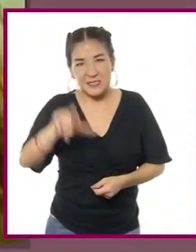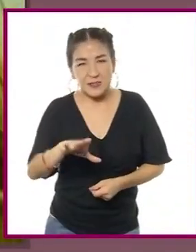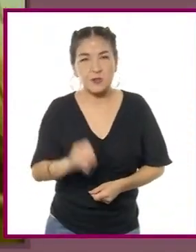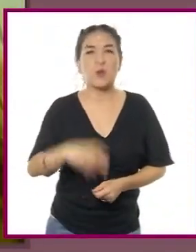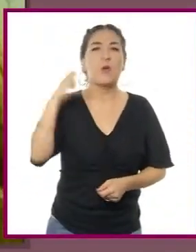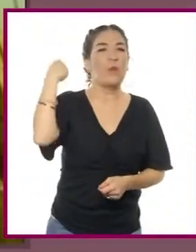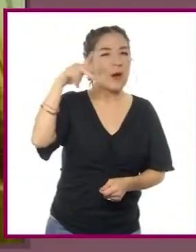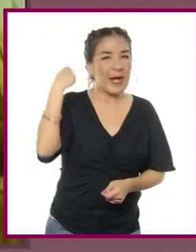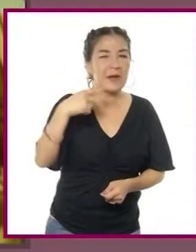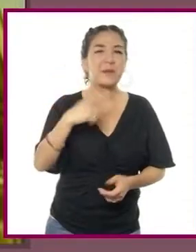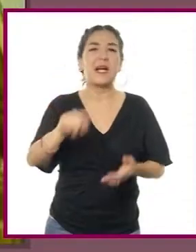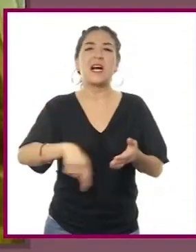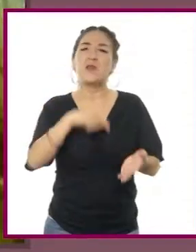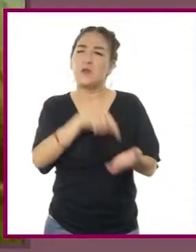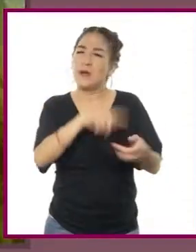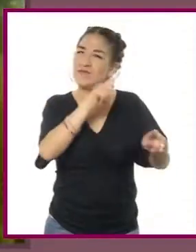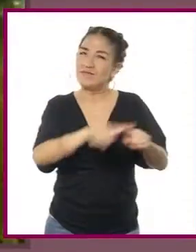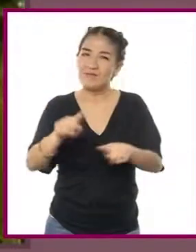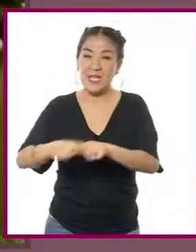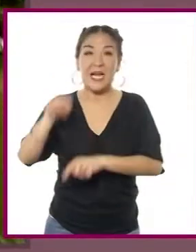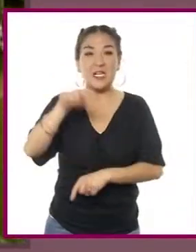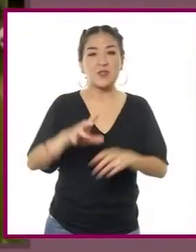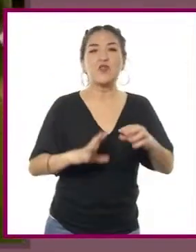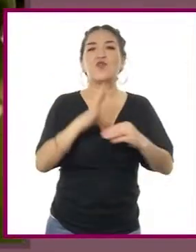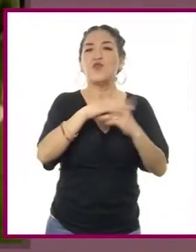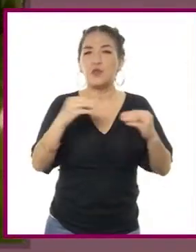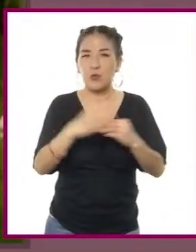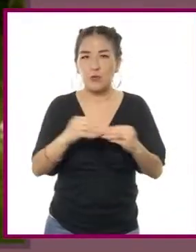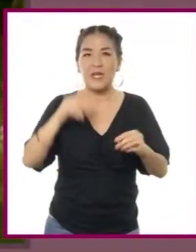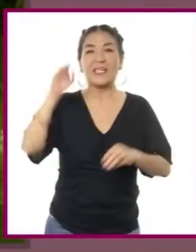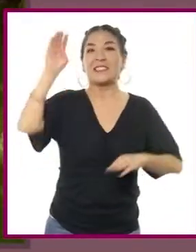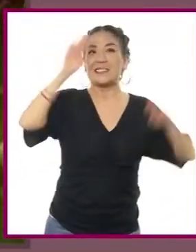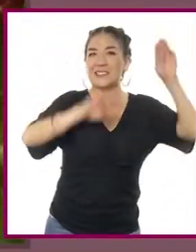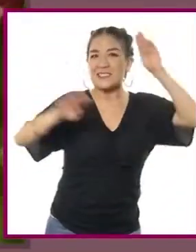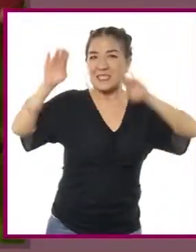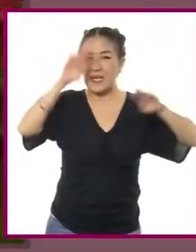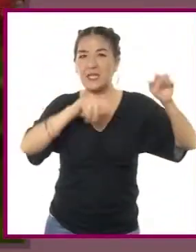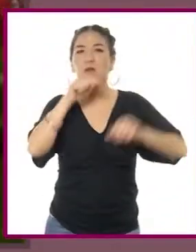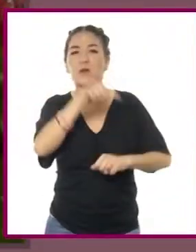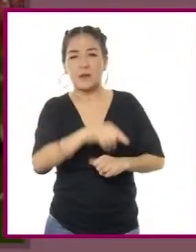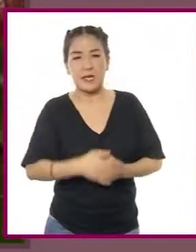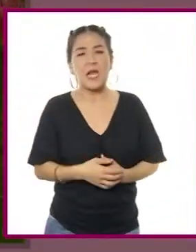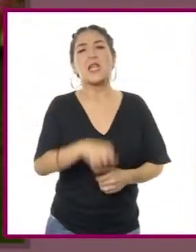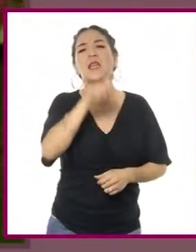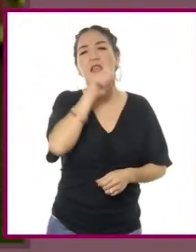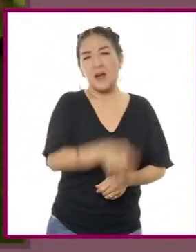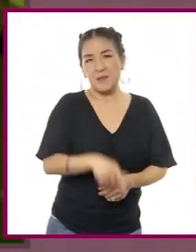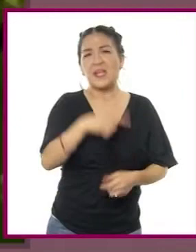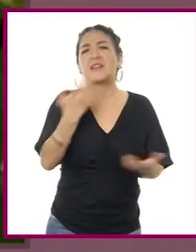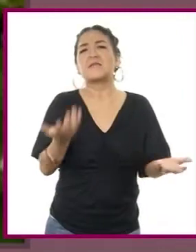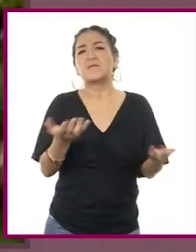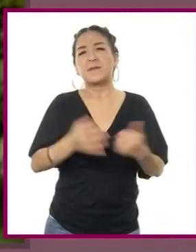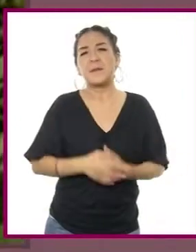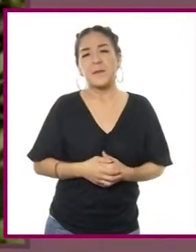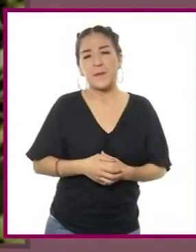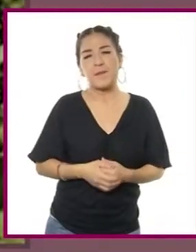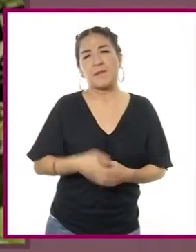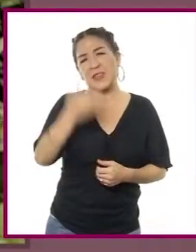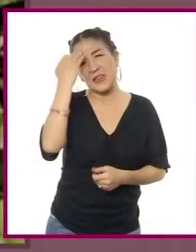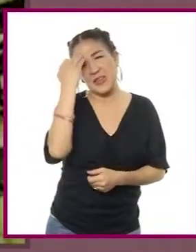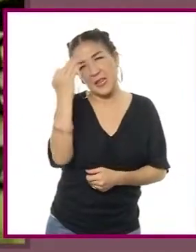otros lugares. Frutales en las zonas serranas, etc. De manera que también en un lapso de